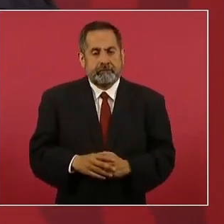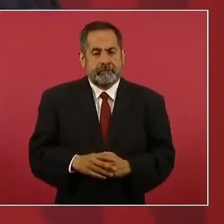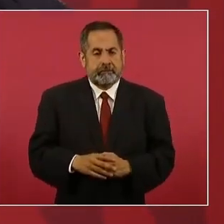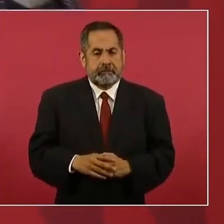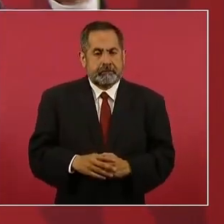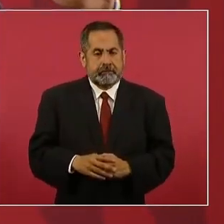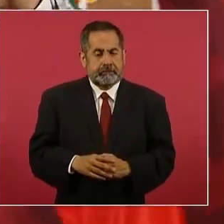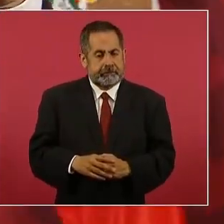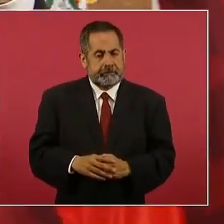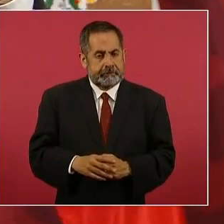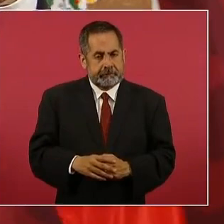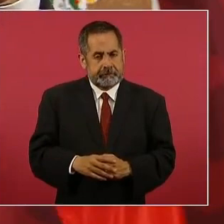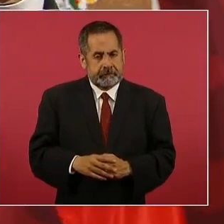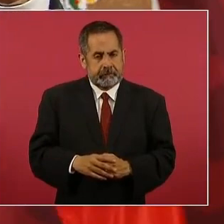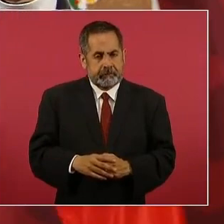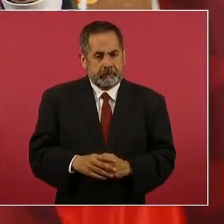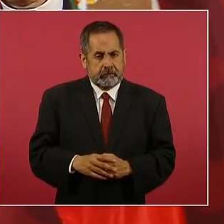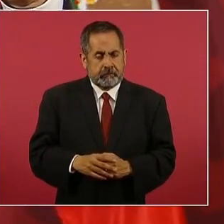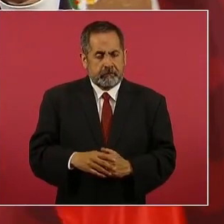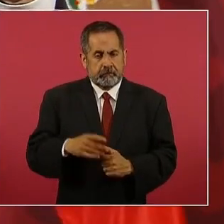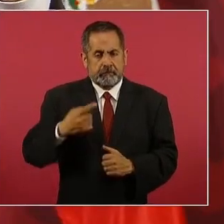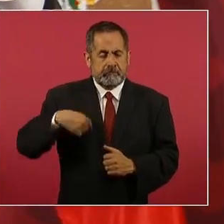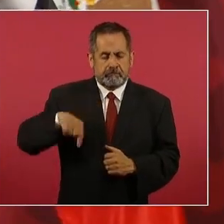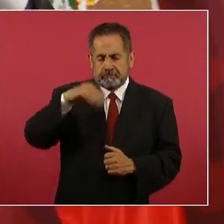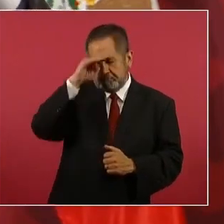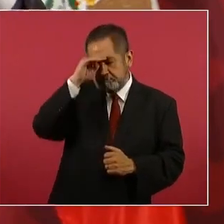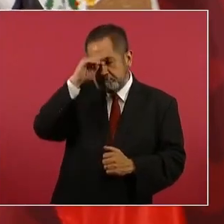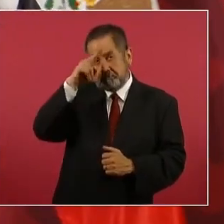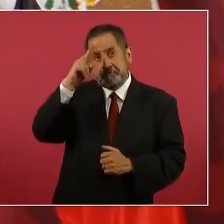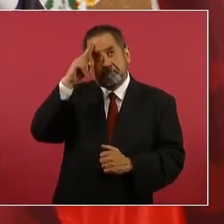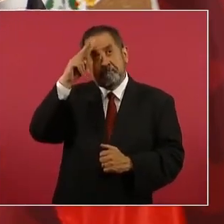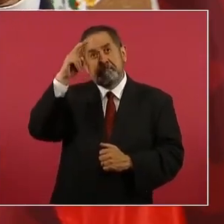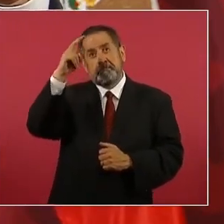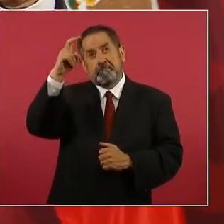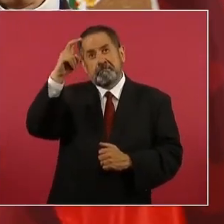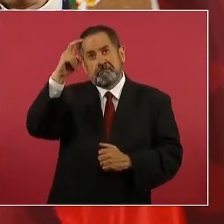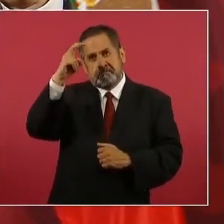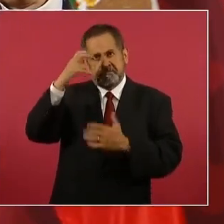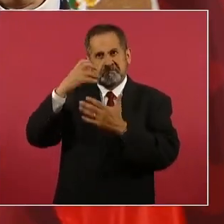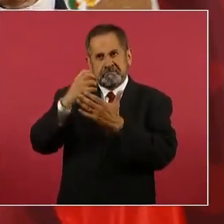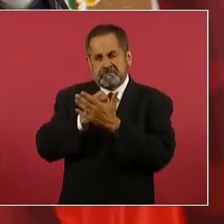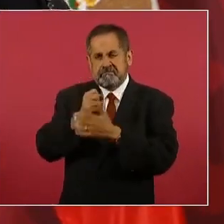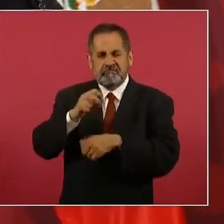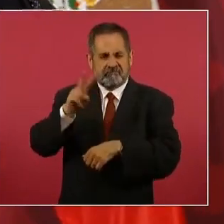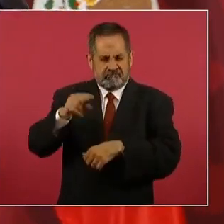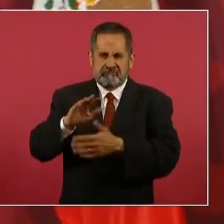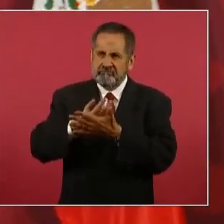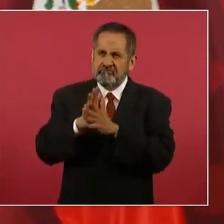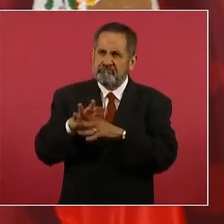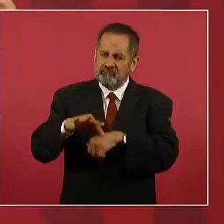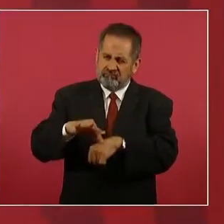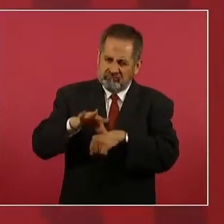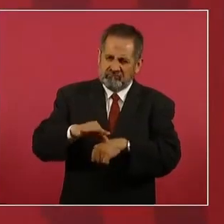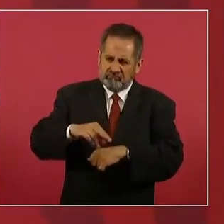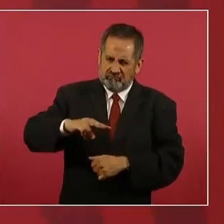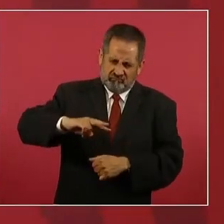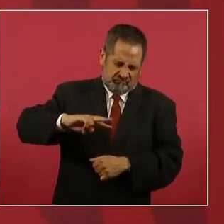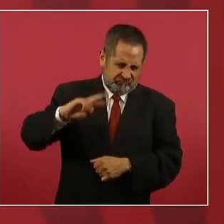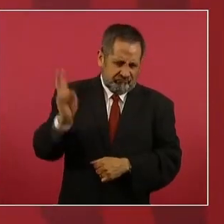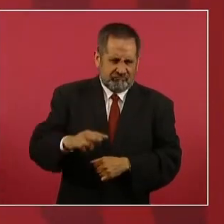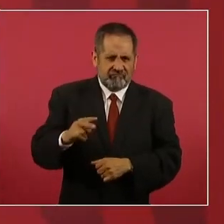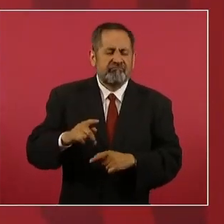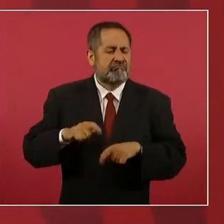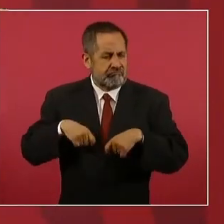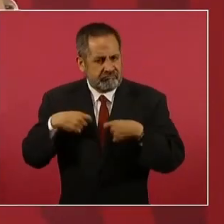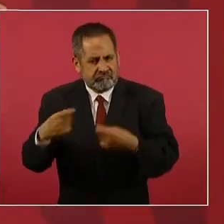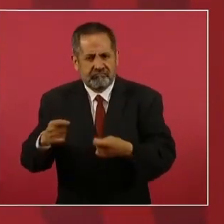lo que es el sueño que se va a convertir en realidad, la atención médica,